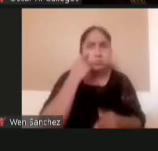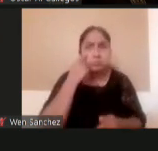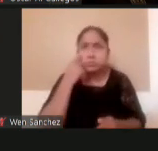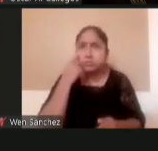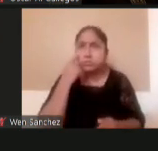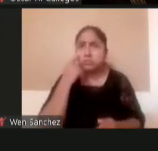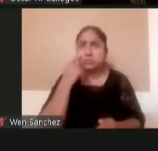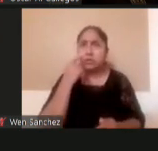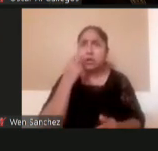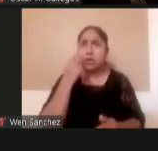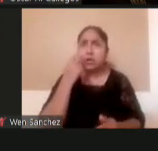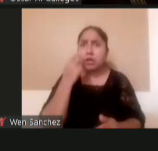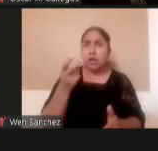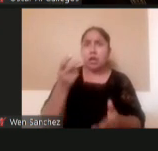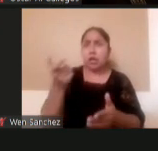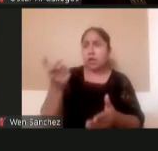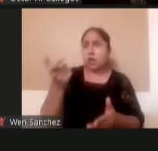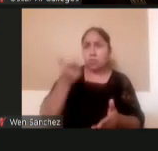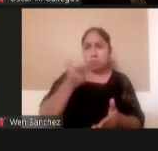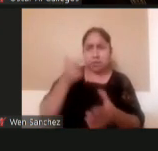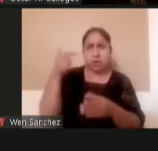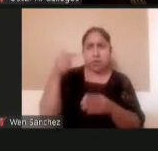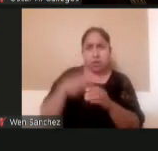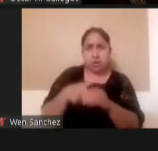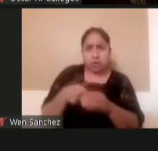Gracias, regidor. Regidor Silva, lo escuchamos.